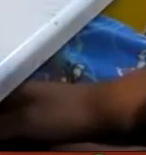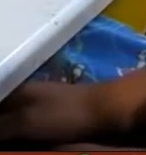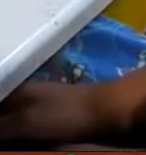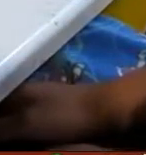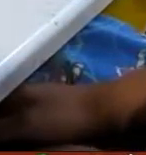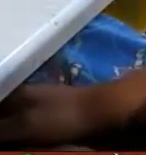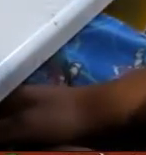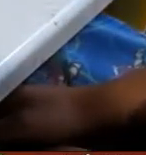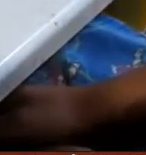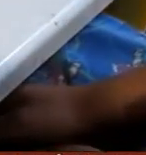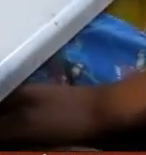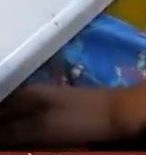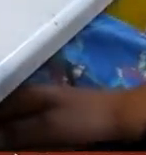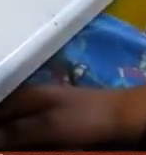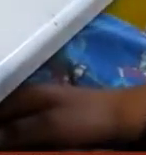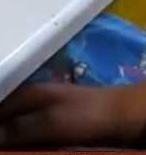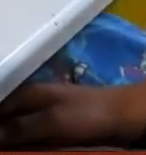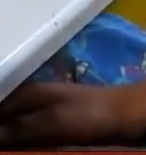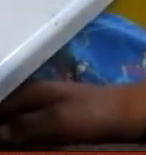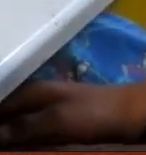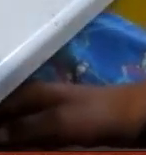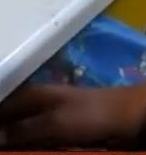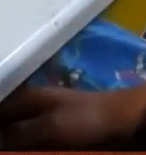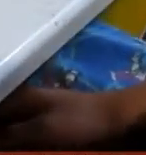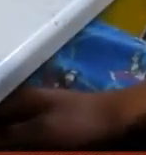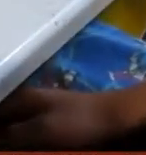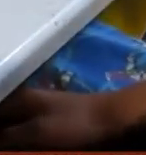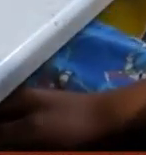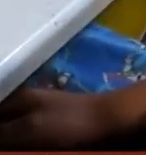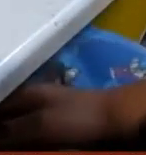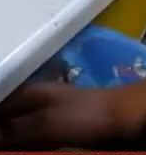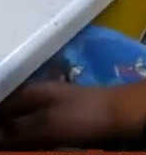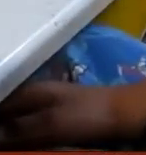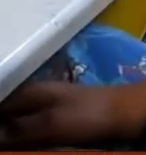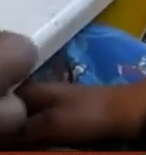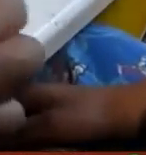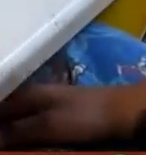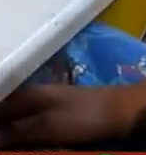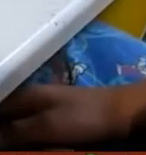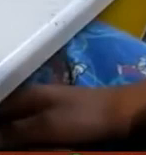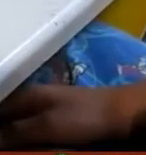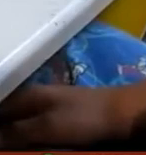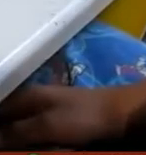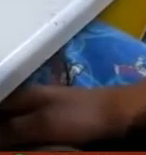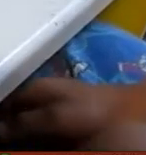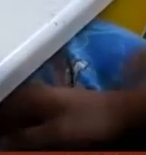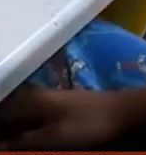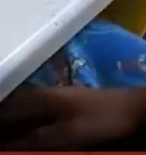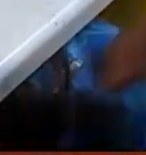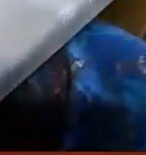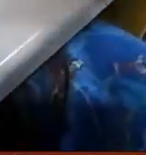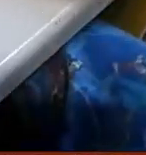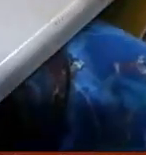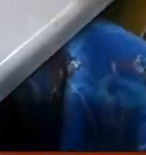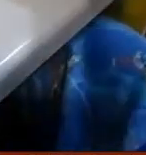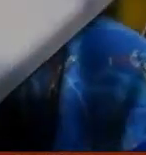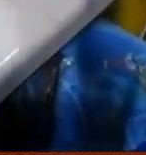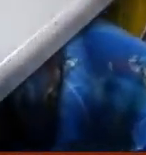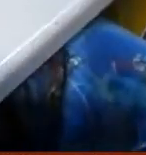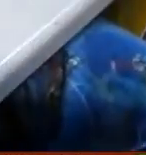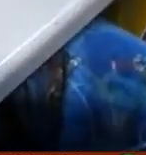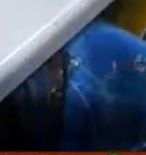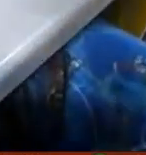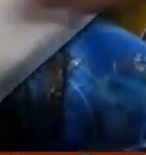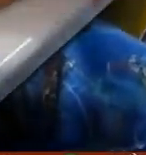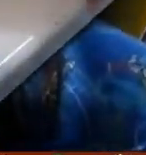herramienta que está utilizando Pokémon GO y es por la cual se ha vuelto un fenómeno, que es la realidad aumentada. Impulsados por la necesidad de